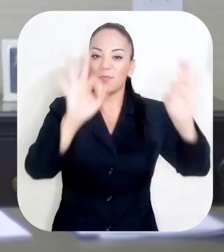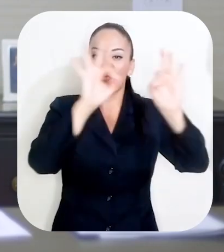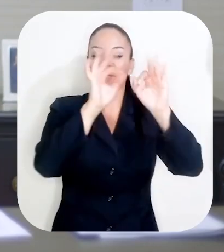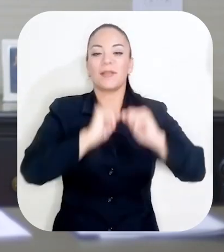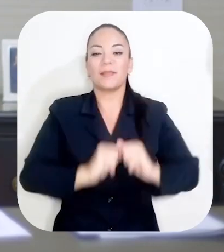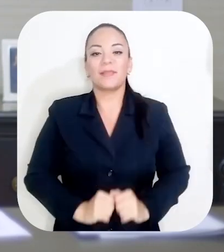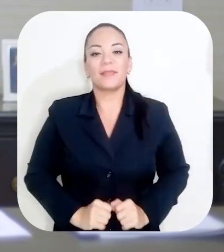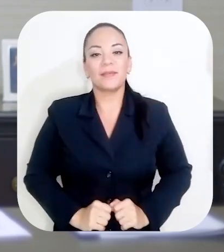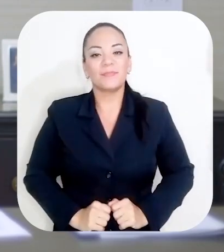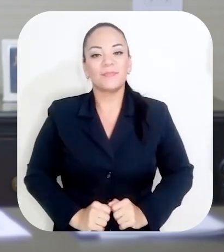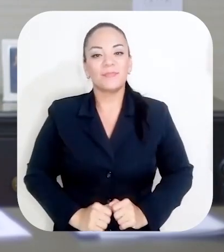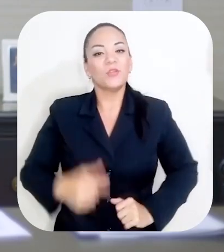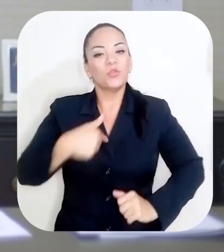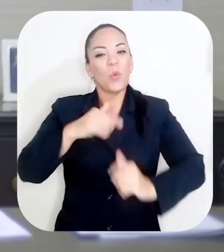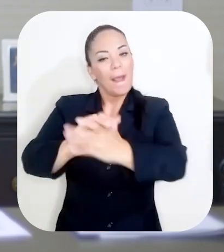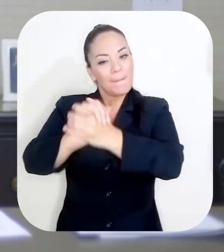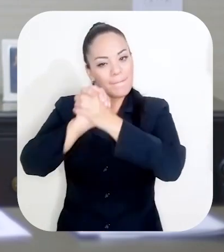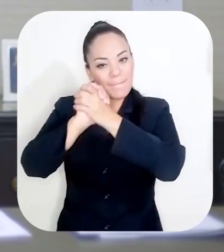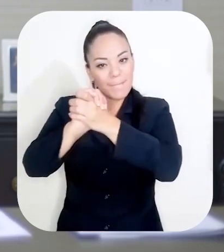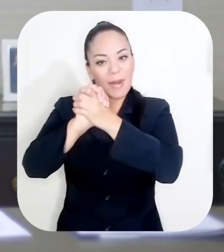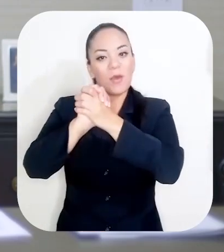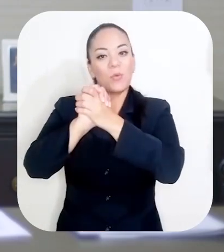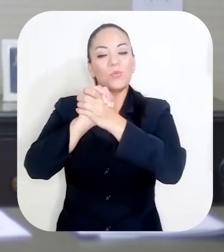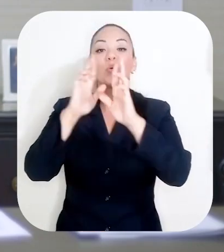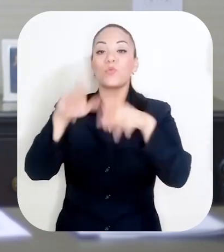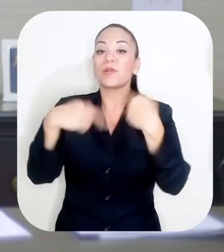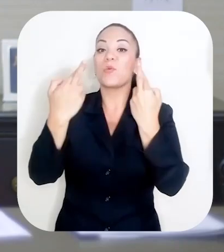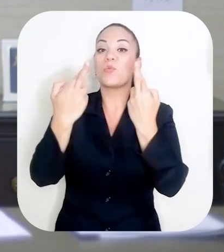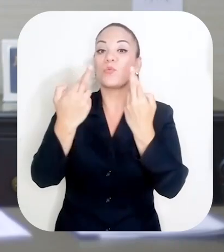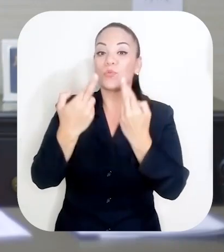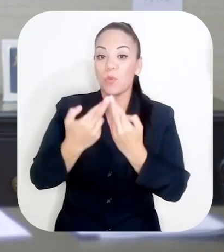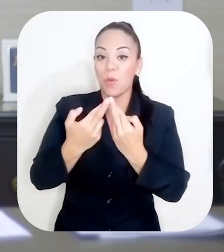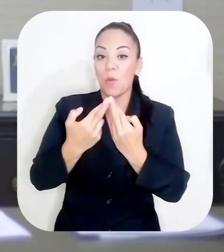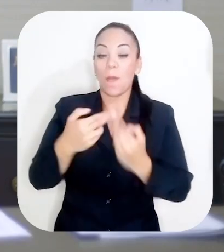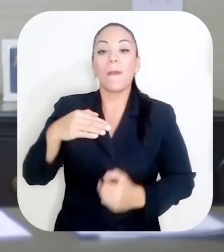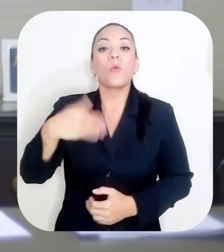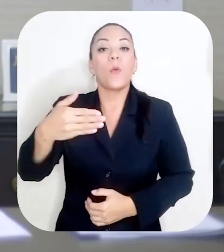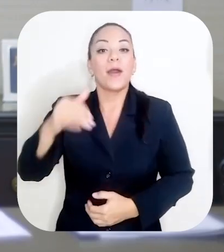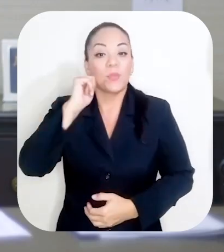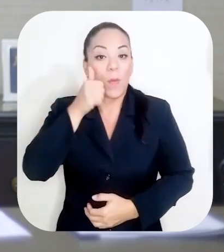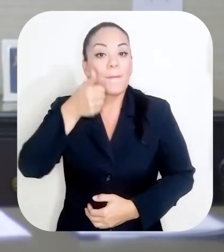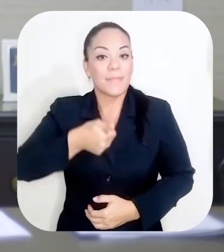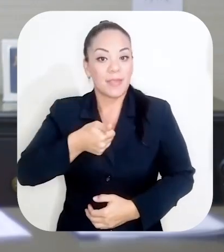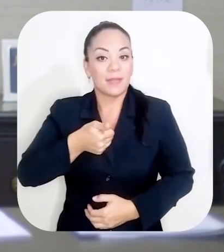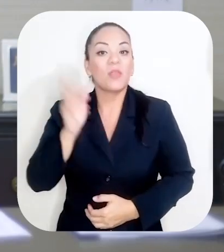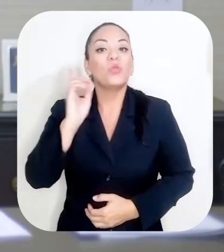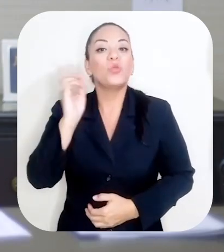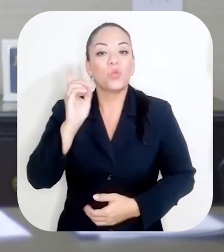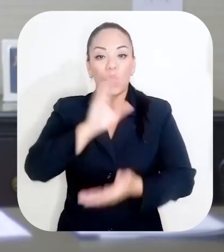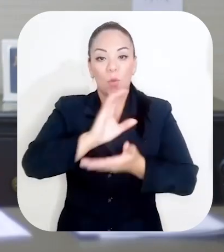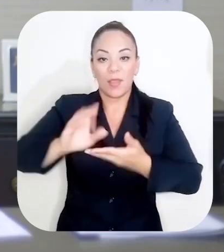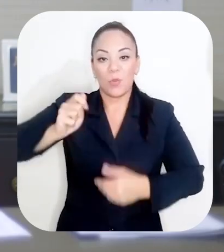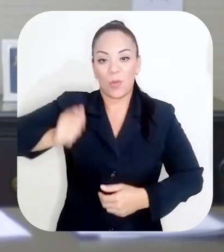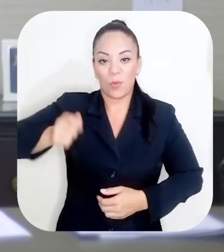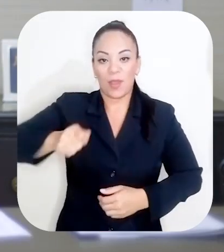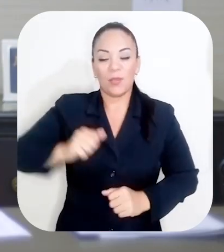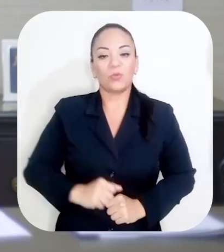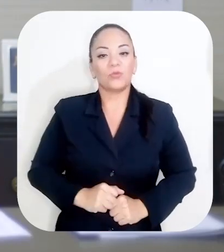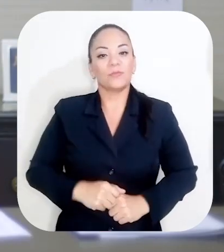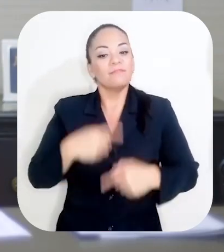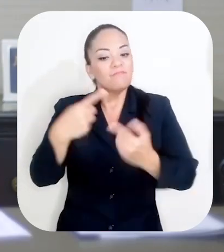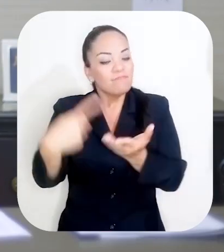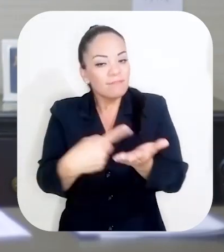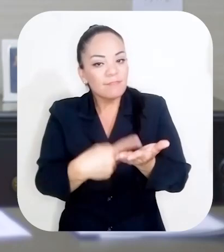la que importa en ese sentido aplaudo una reunión que va a haber mañana en el colegio de abogados